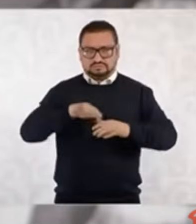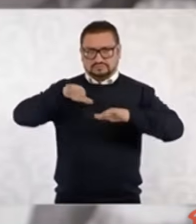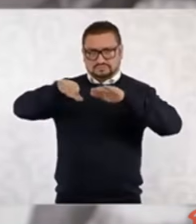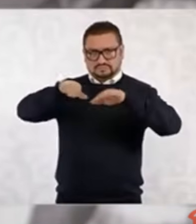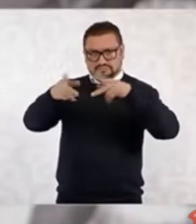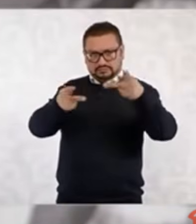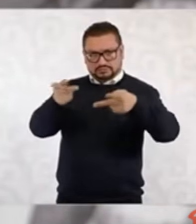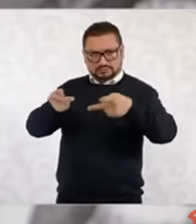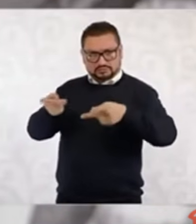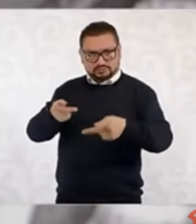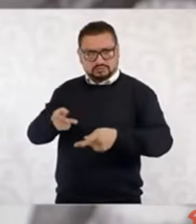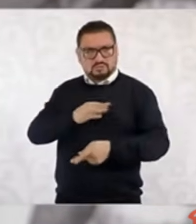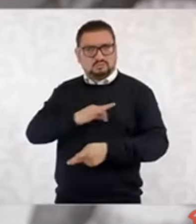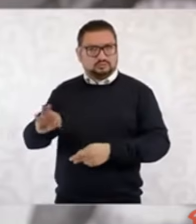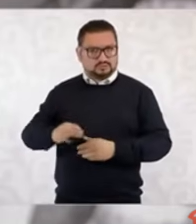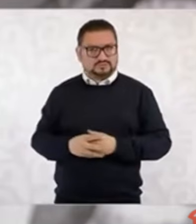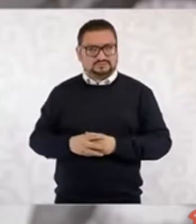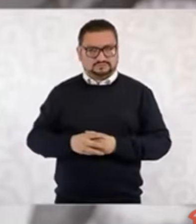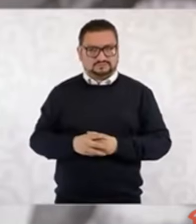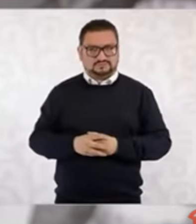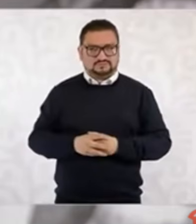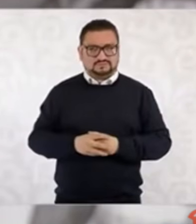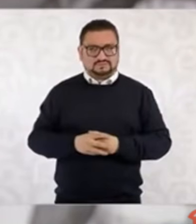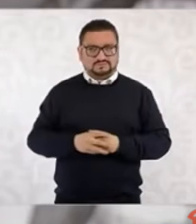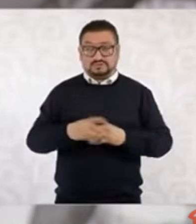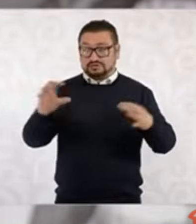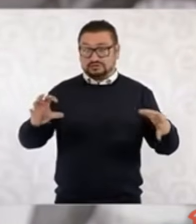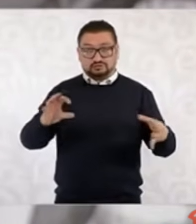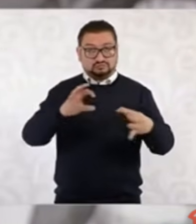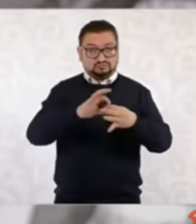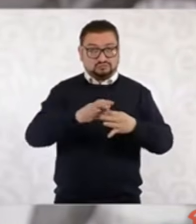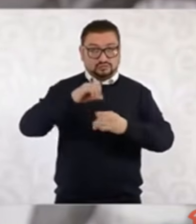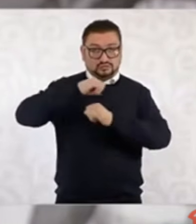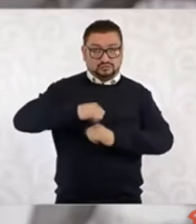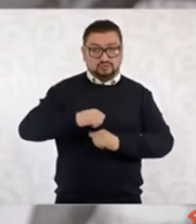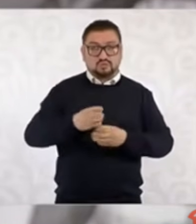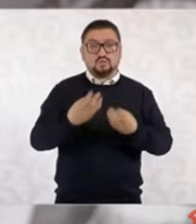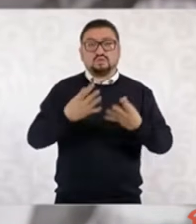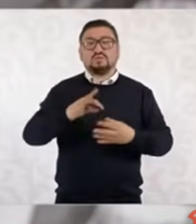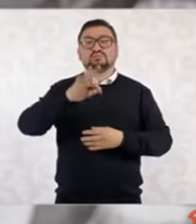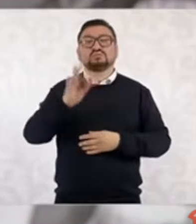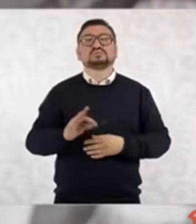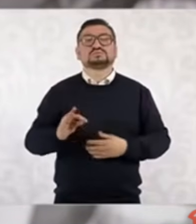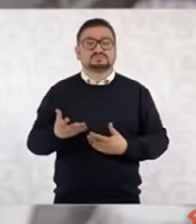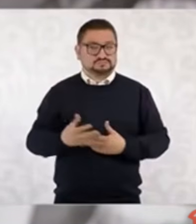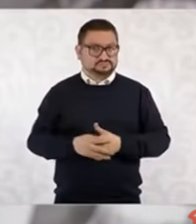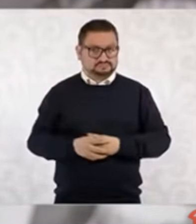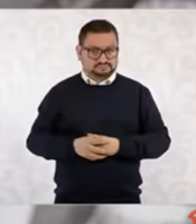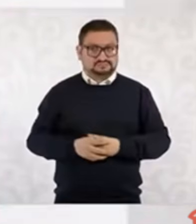consultas y para ser vinculatorias se requiere un porcentaje de la votación